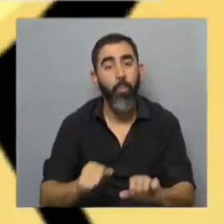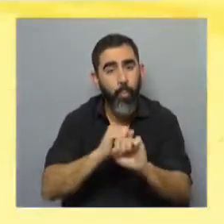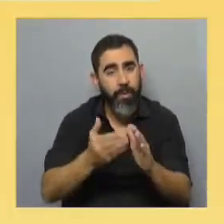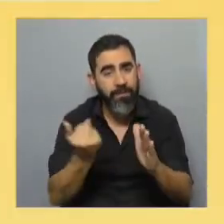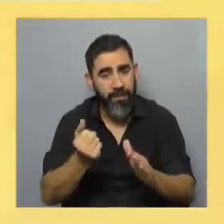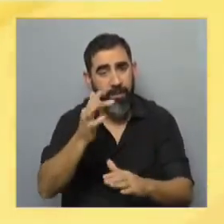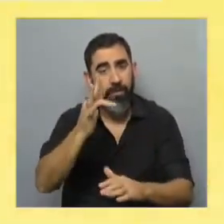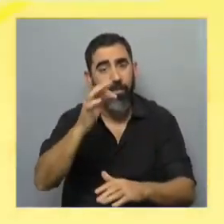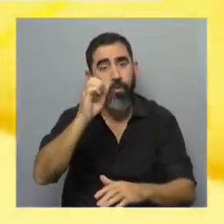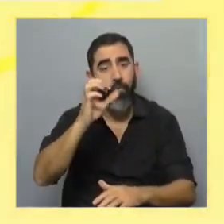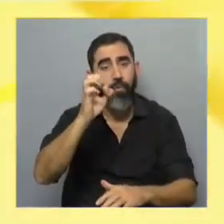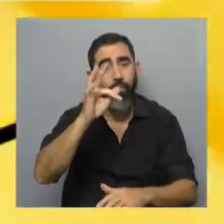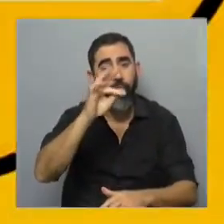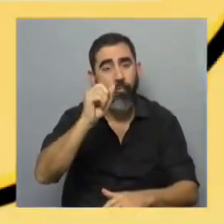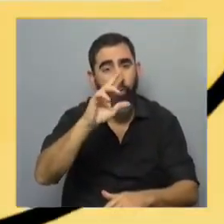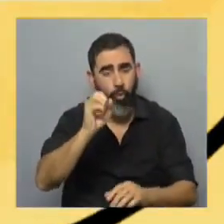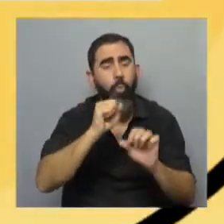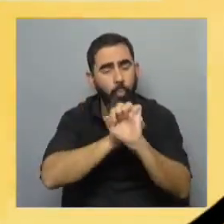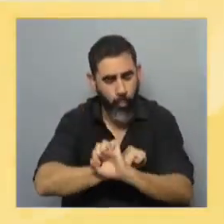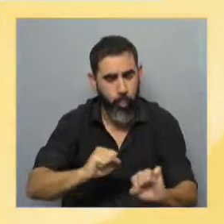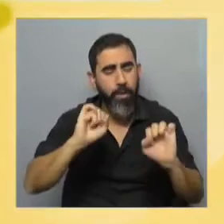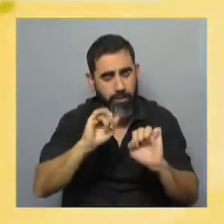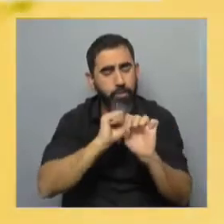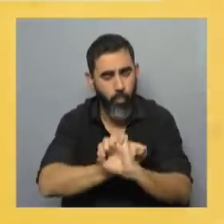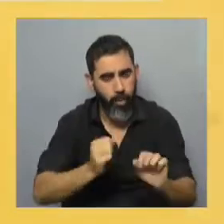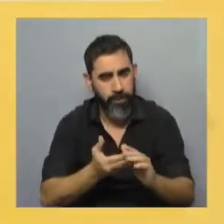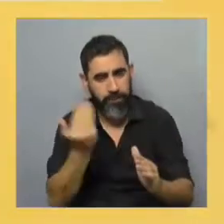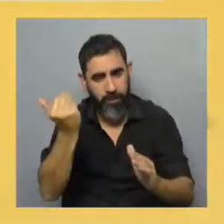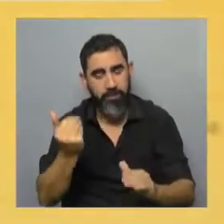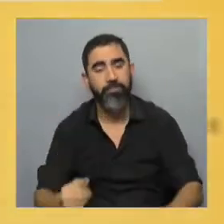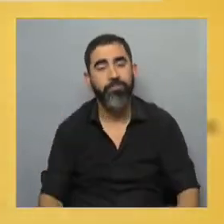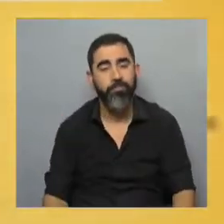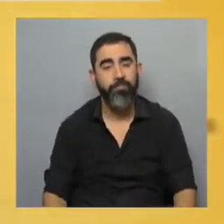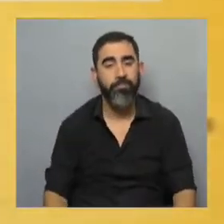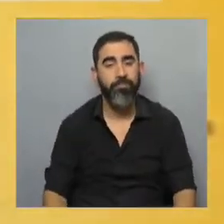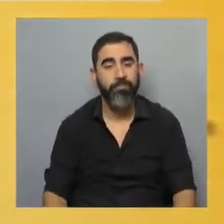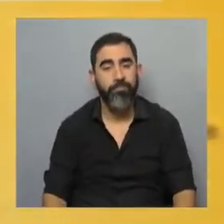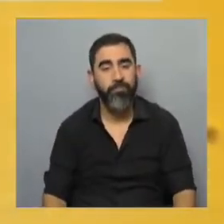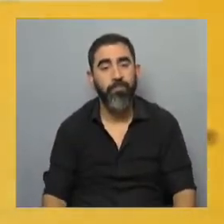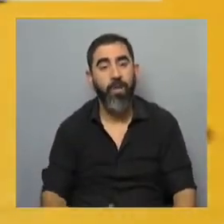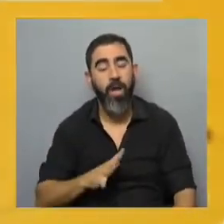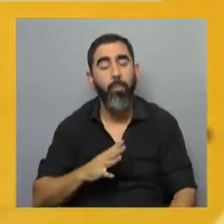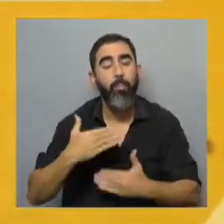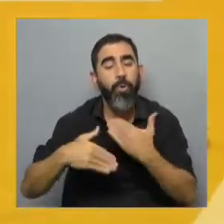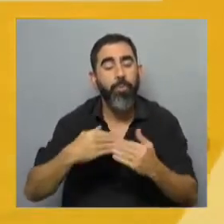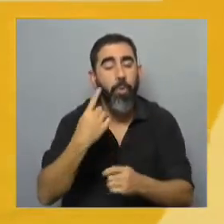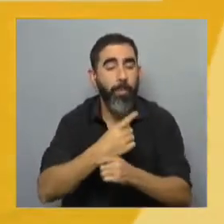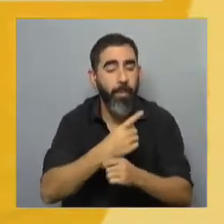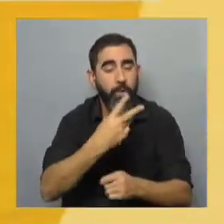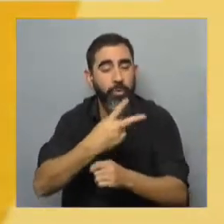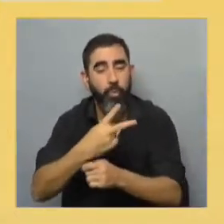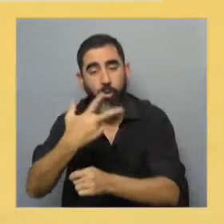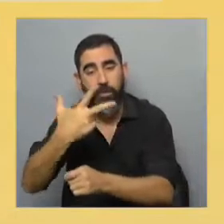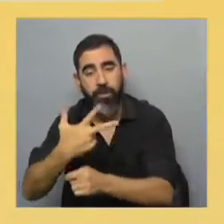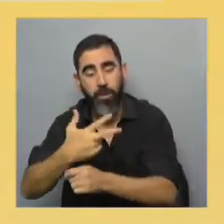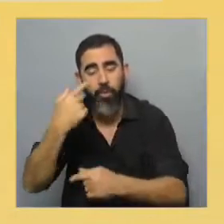puede, por supuesto. Sí. Uno, los tratamientos de efluentes se pueden manejar. En el mundo ingenieril se habla de procesamiento primario, secundario, terciario. Hay